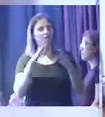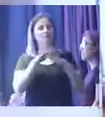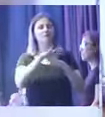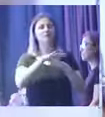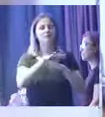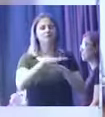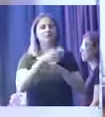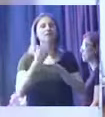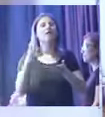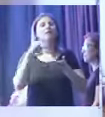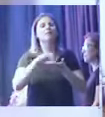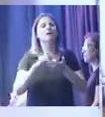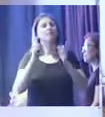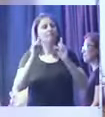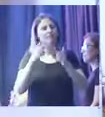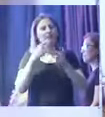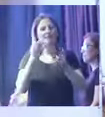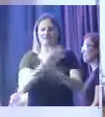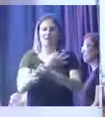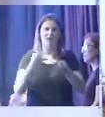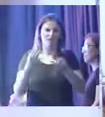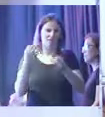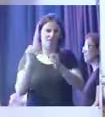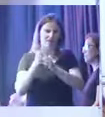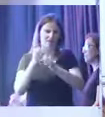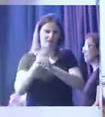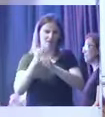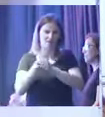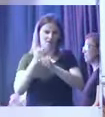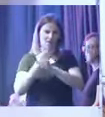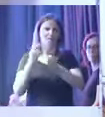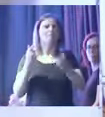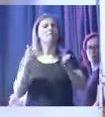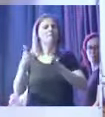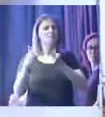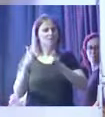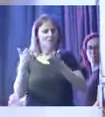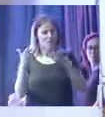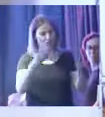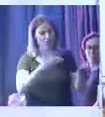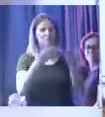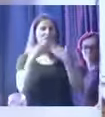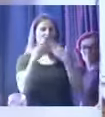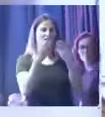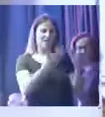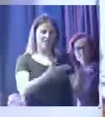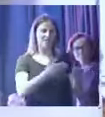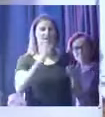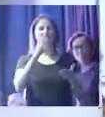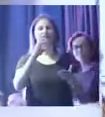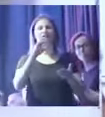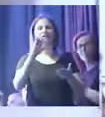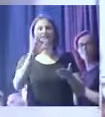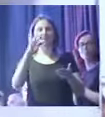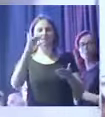y además la excelente labor que ha hecho en este periodo que le ha tocado. Así que muchas gracias, Cristian.